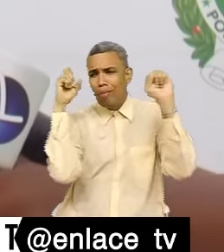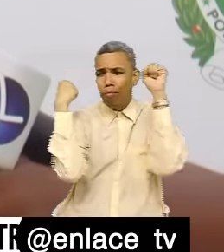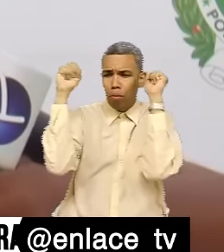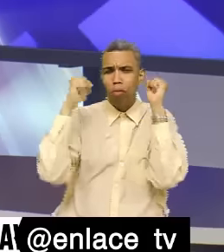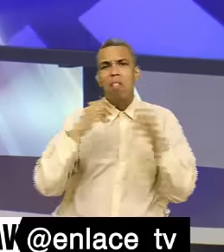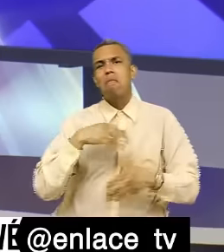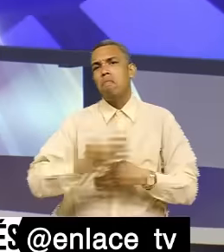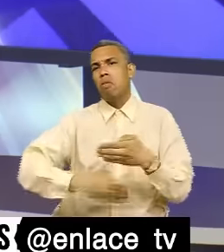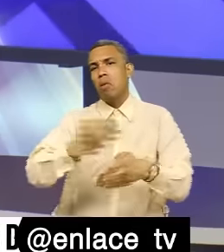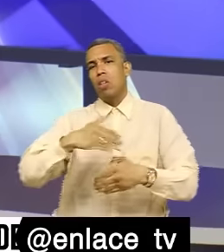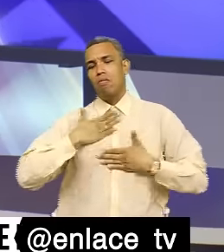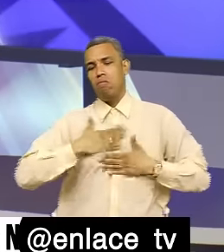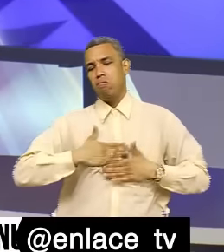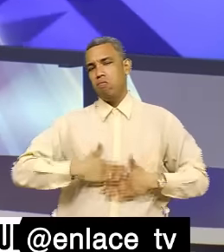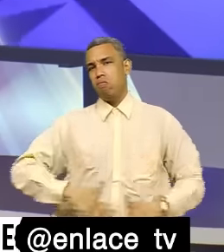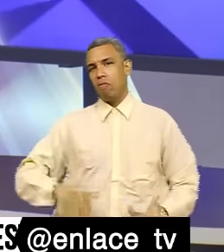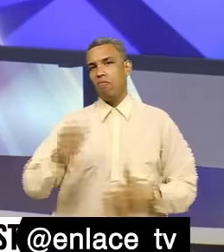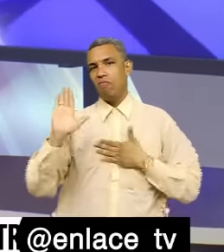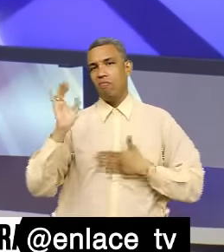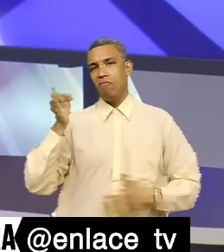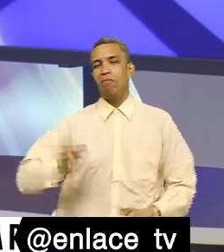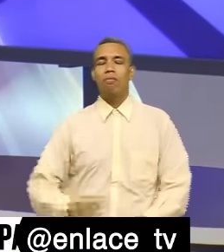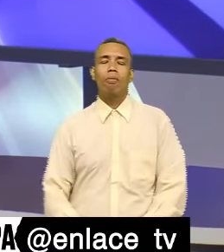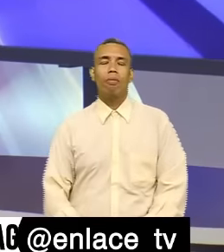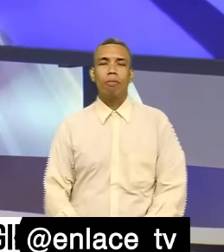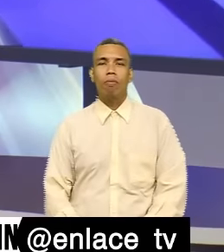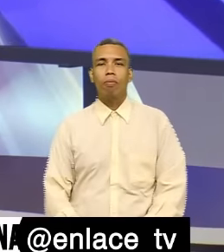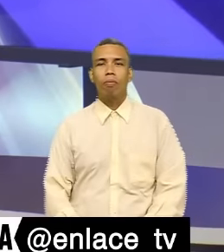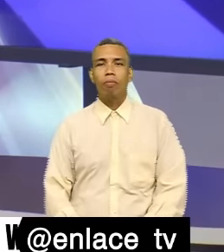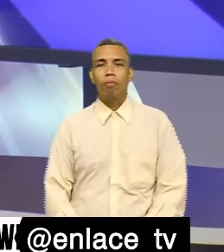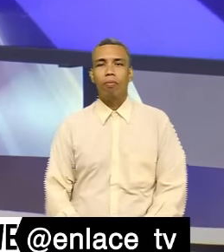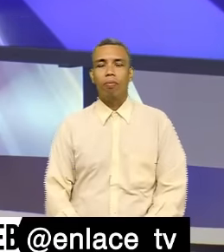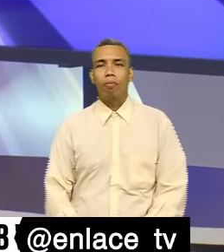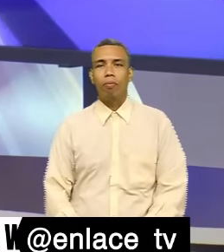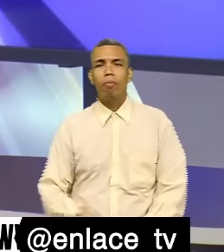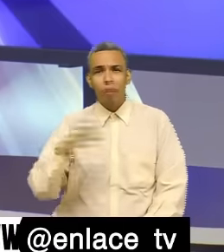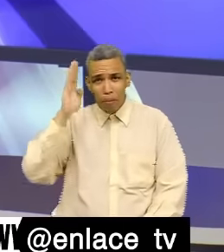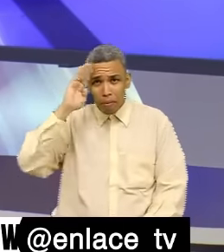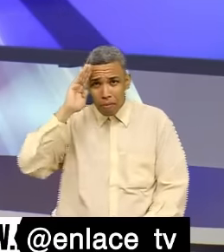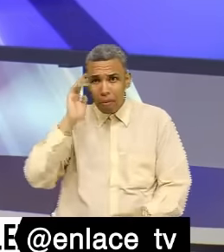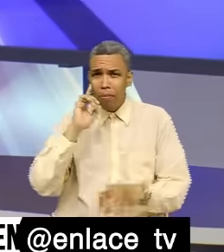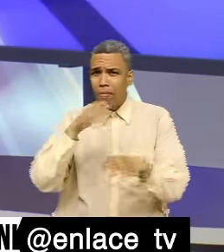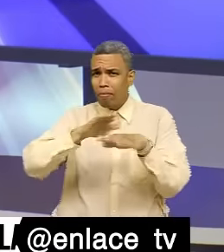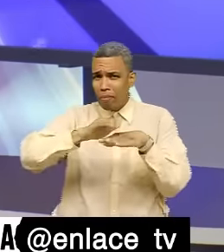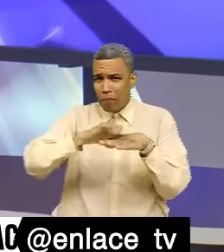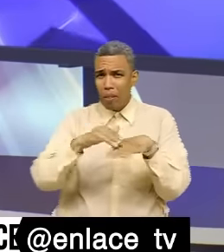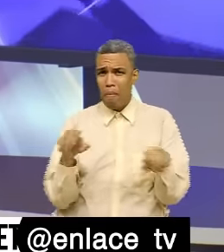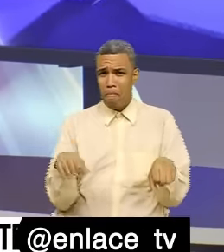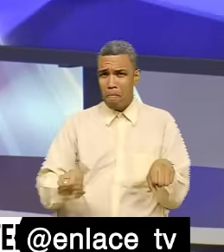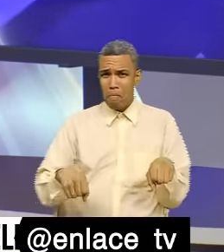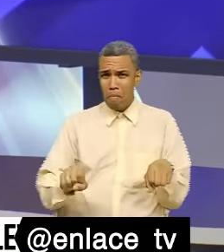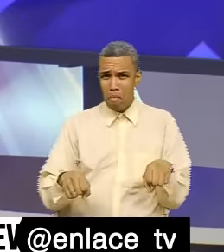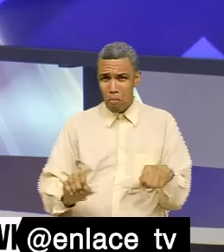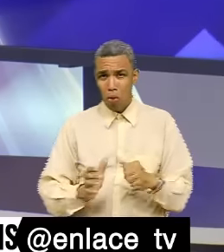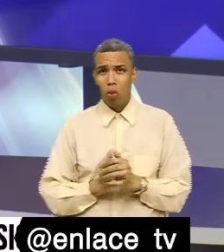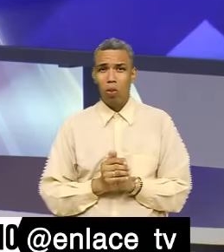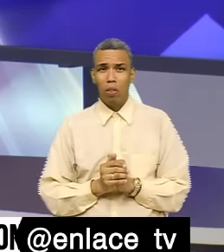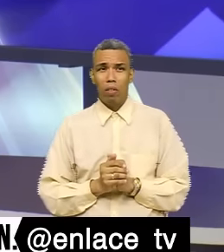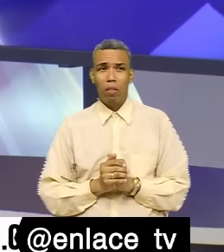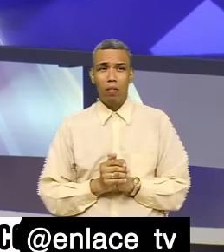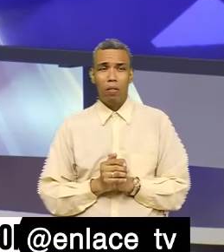zona. De igual forma, la Policía Nacional adelanta campaña de prevención de robos de motocicletas en la ciudad. En la mañana de este viernes